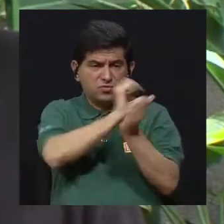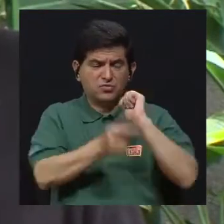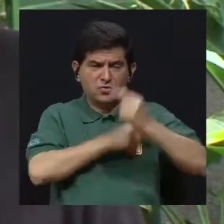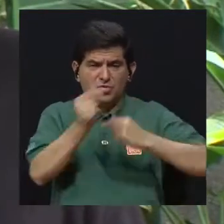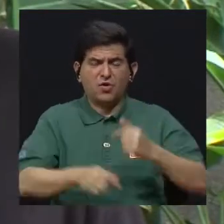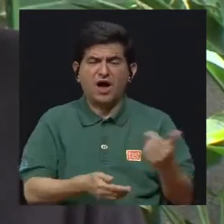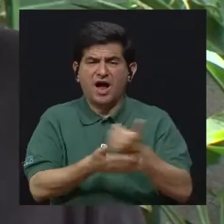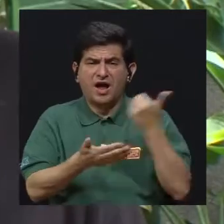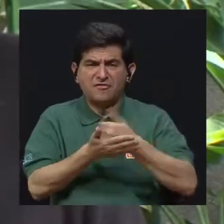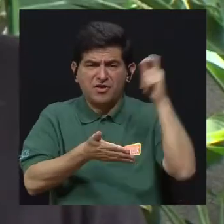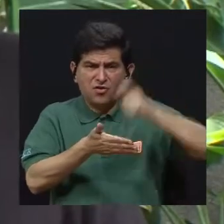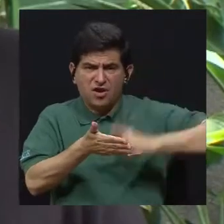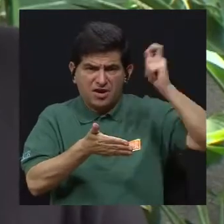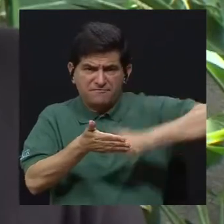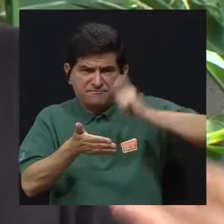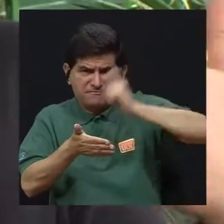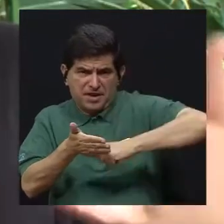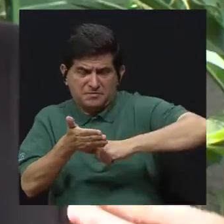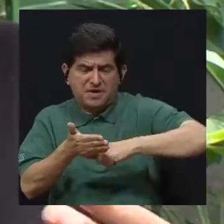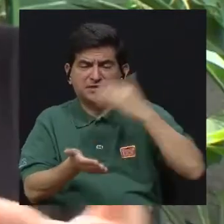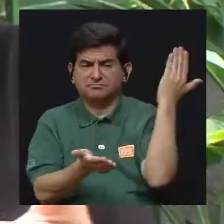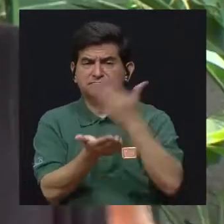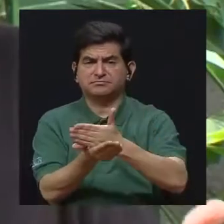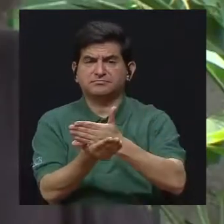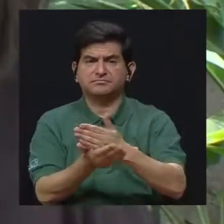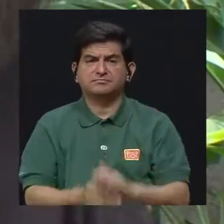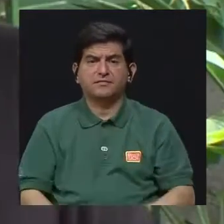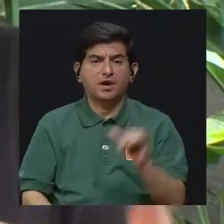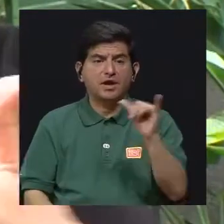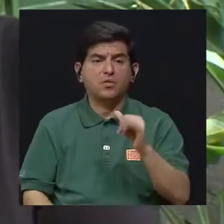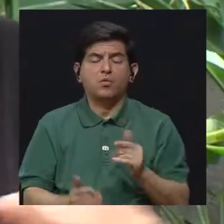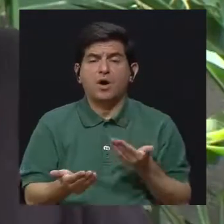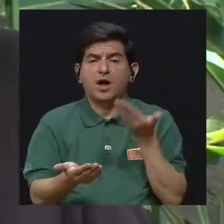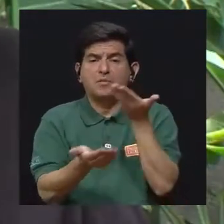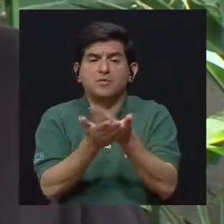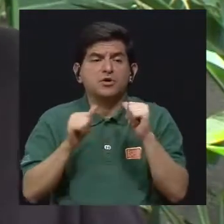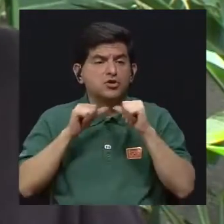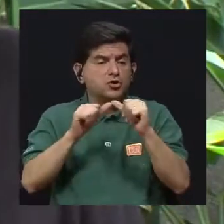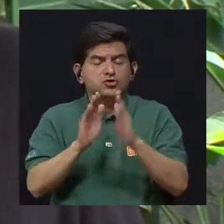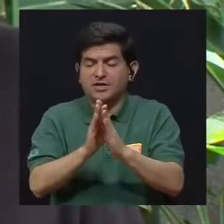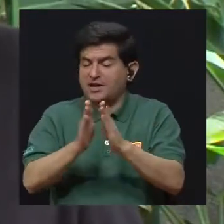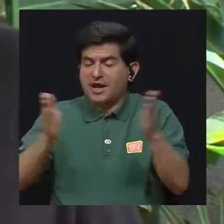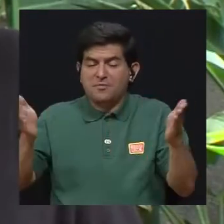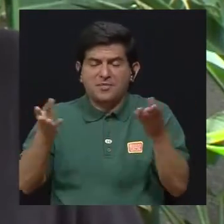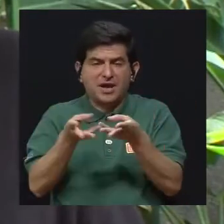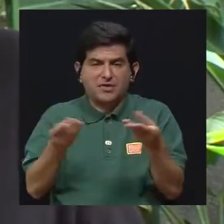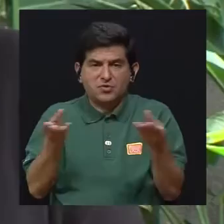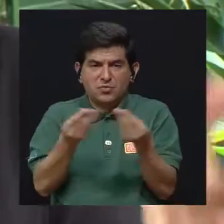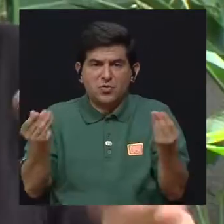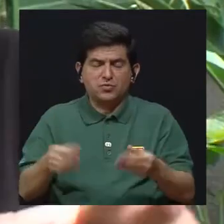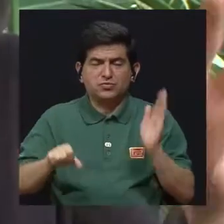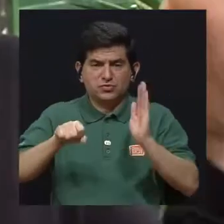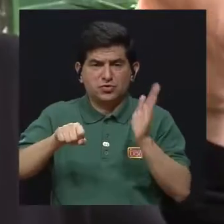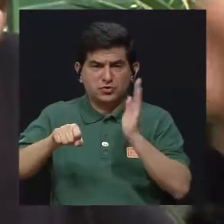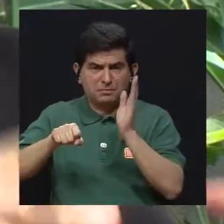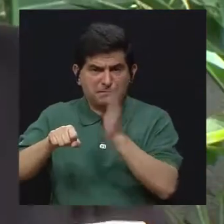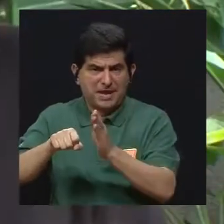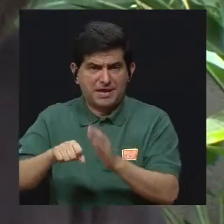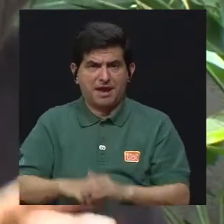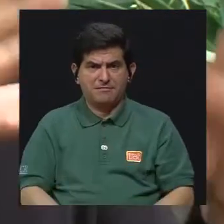firmas para detenerlos. Y además proponemos que no se siga expandiendo la producción de piña porque